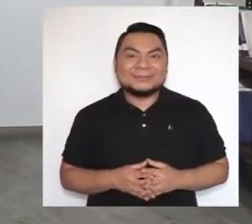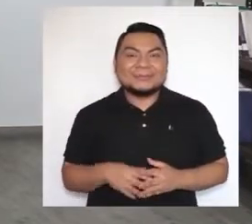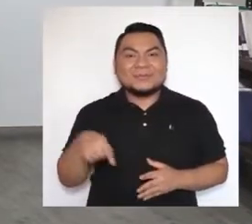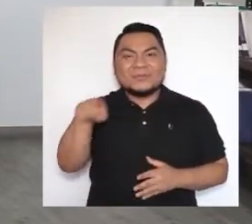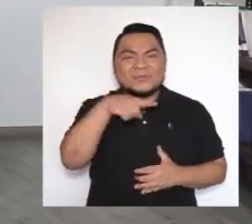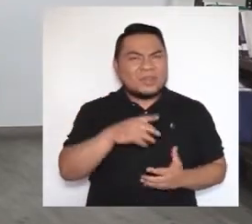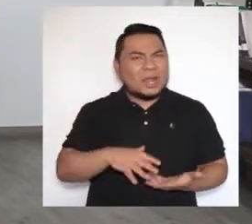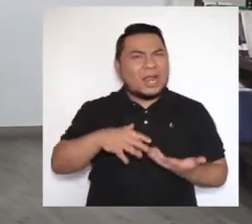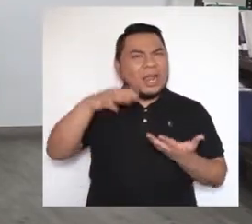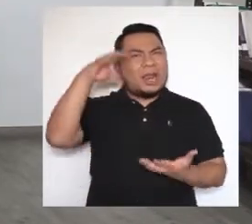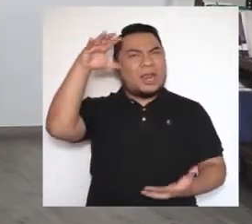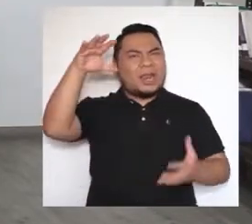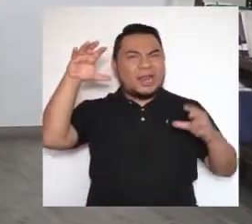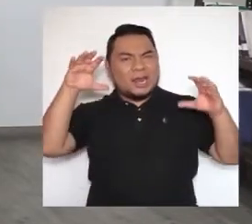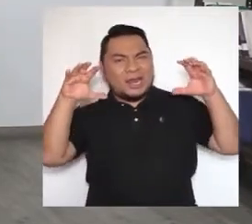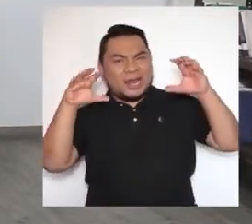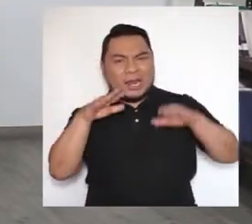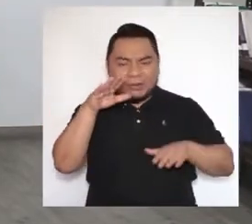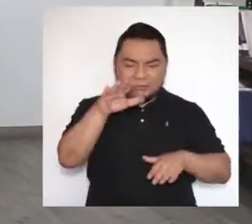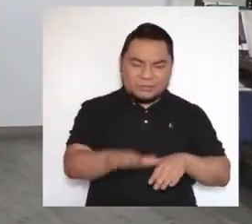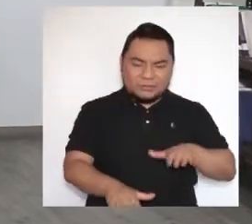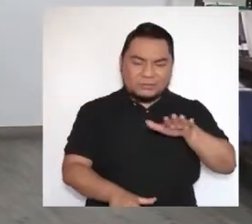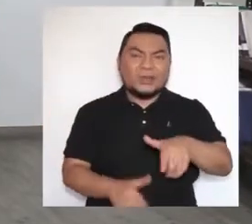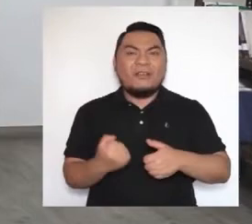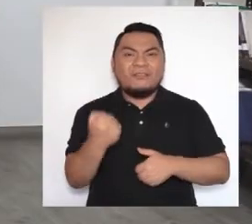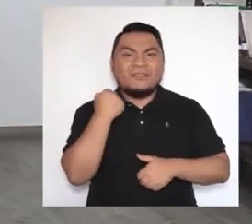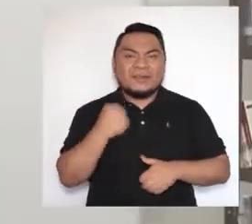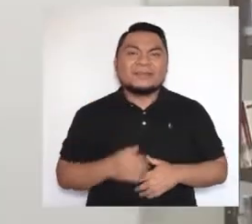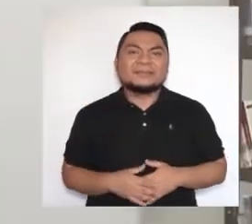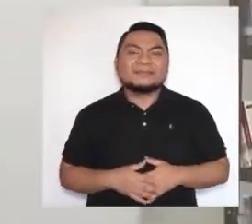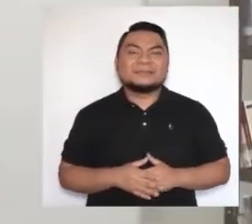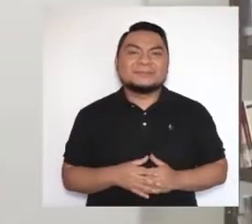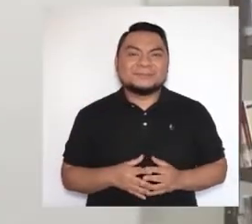¡Y somos grandes! ¡Y pisamos fuerte!